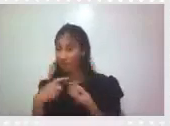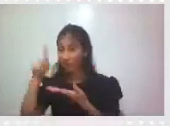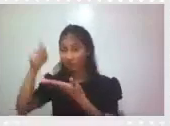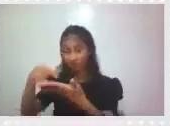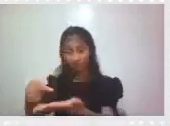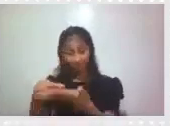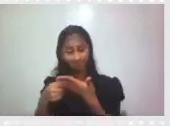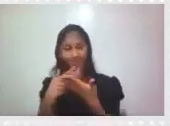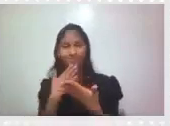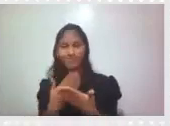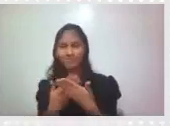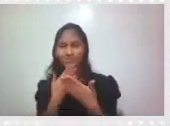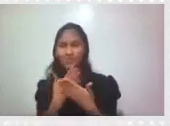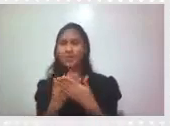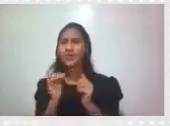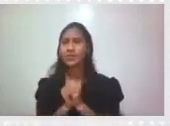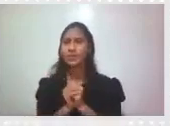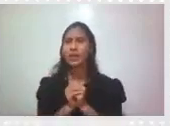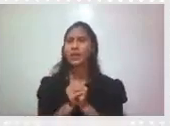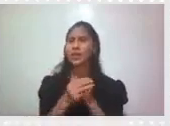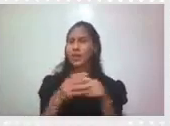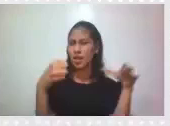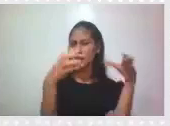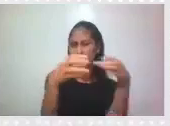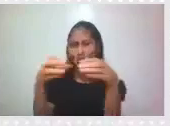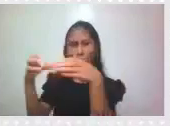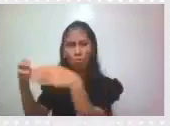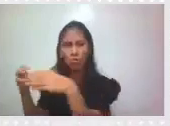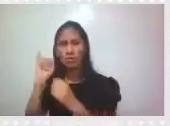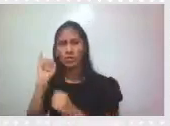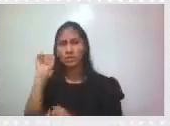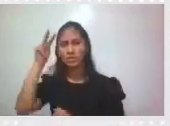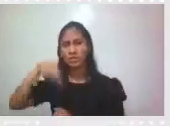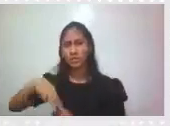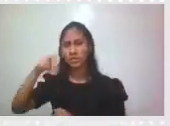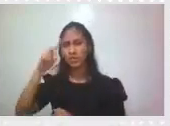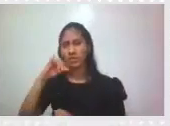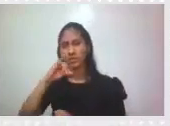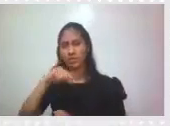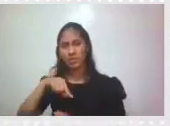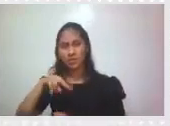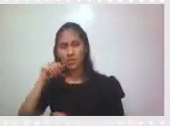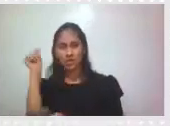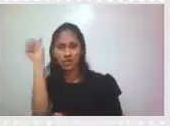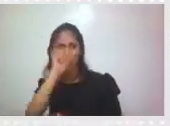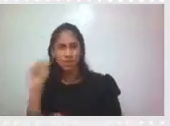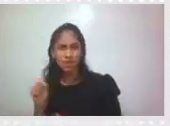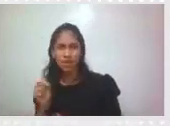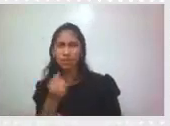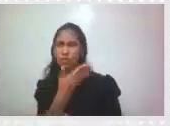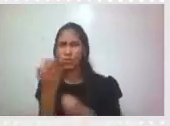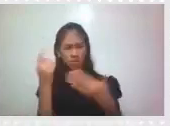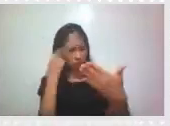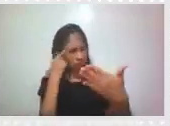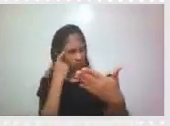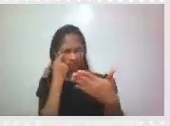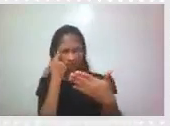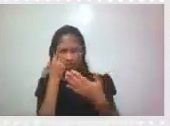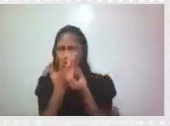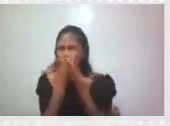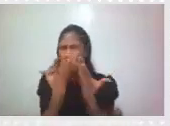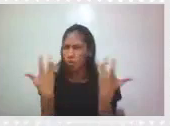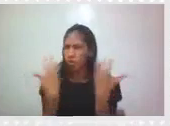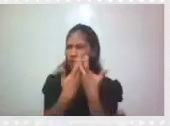¿Cómo entienden las comunidades indígenas la ley de consulta previa respecto a la certificación